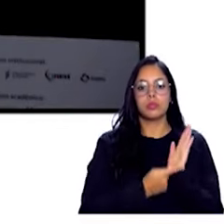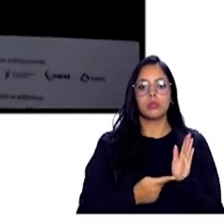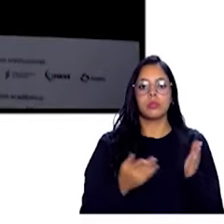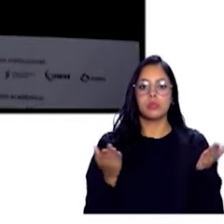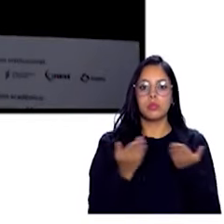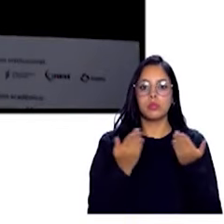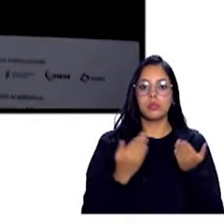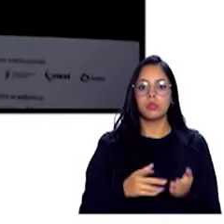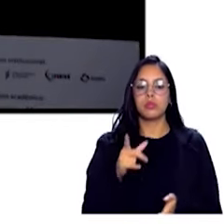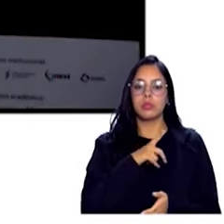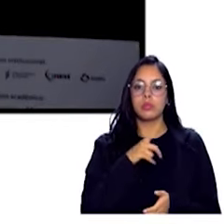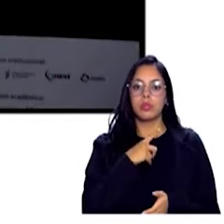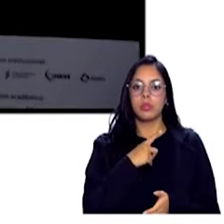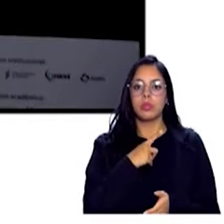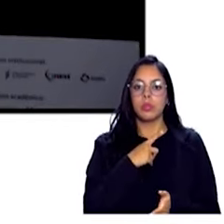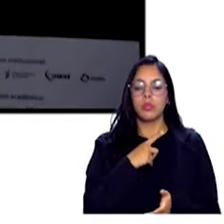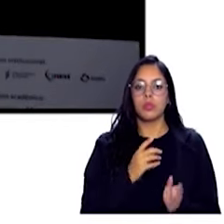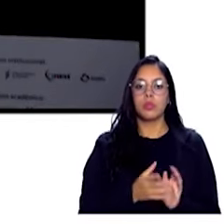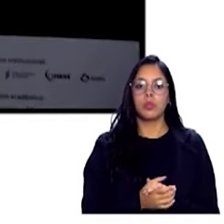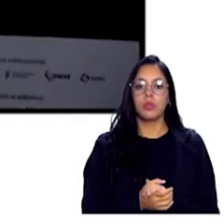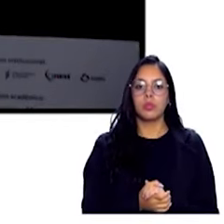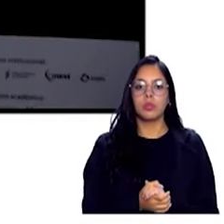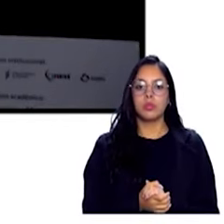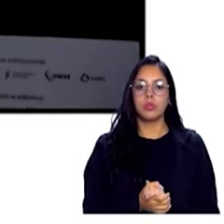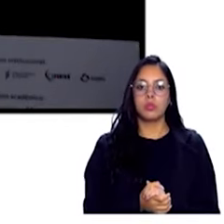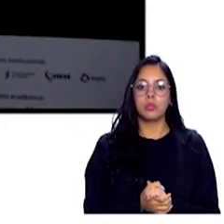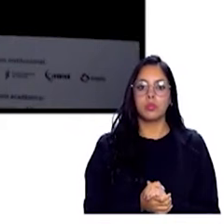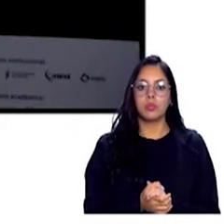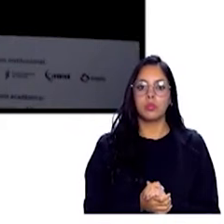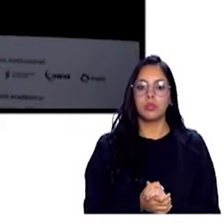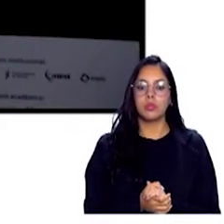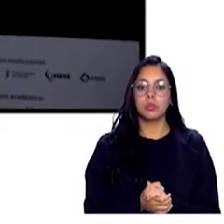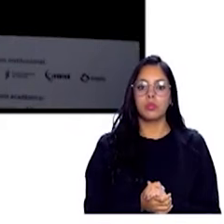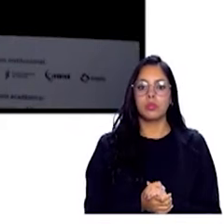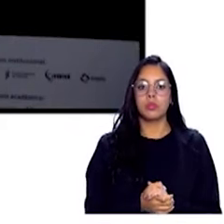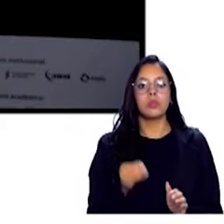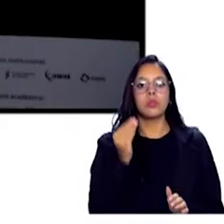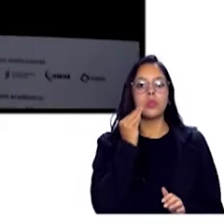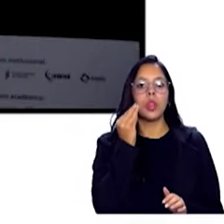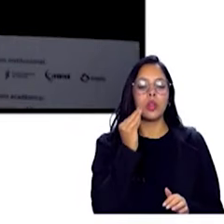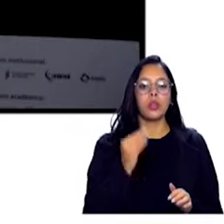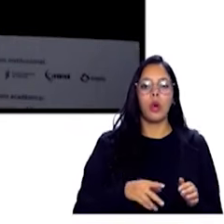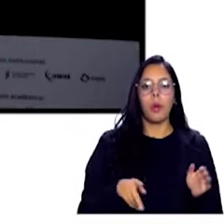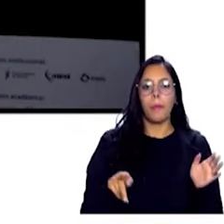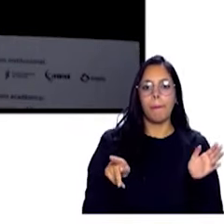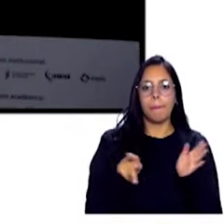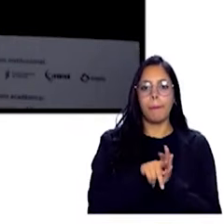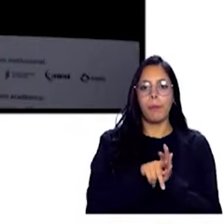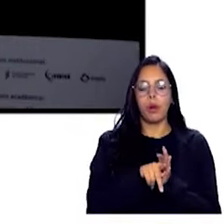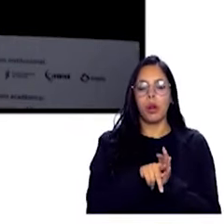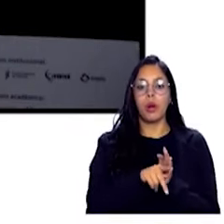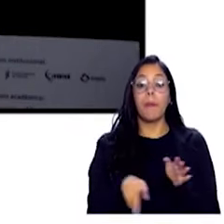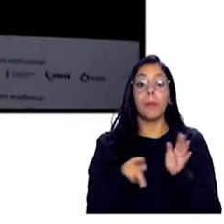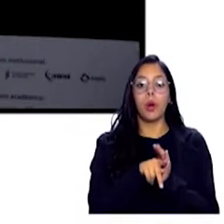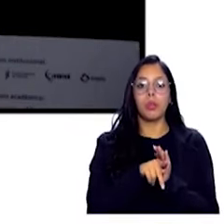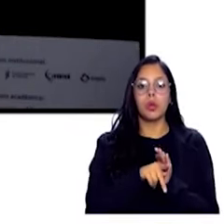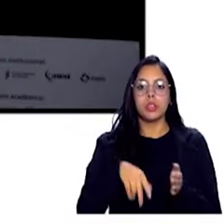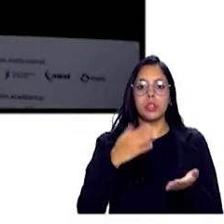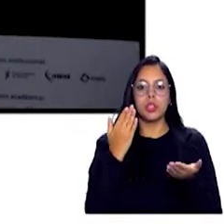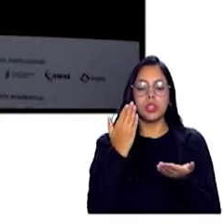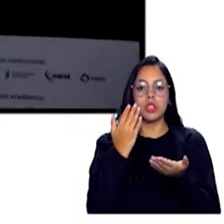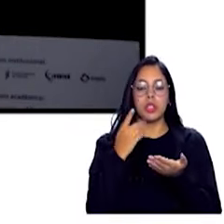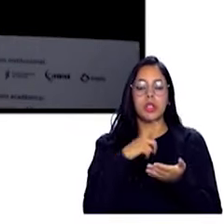cuala era un atentado contra La Libertad sexual Y que indagar era contenido agresivo del